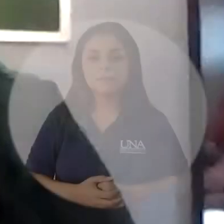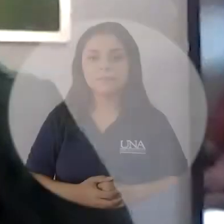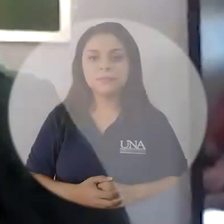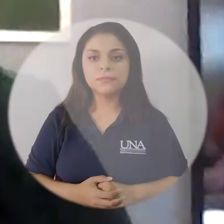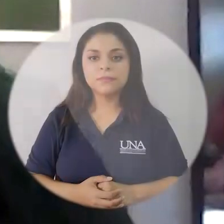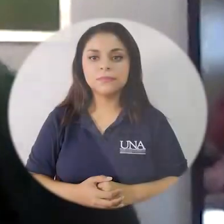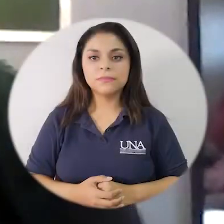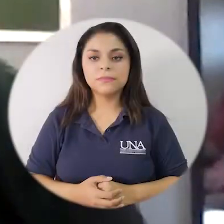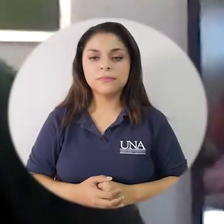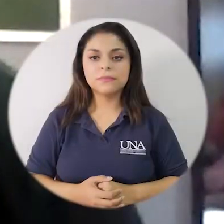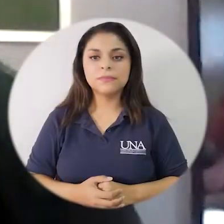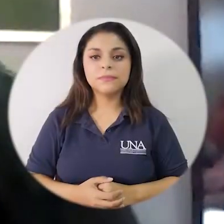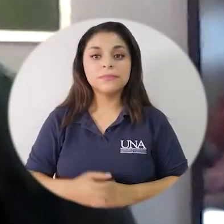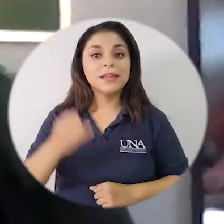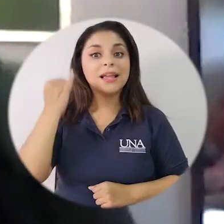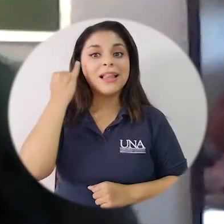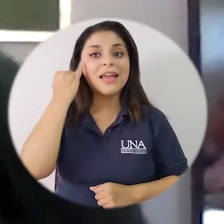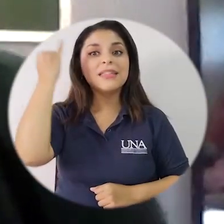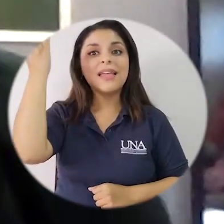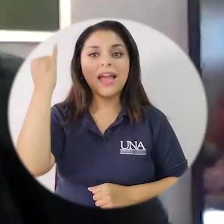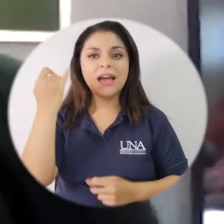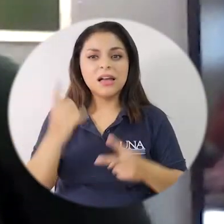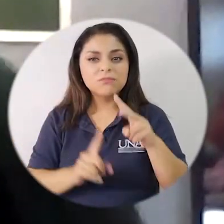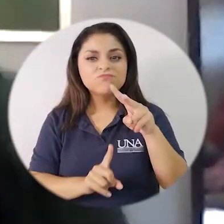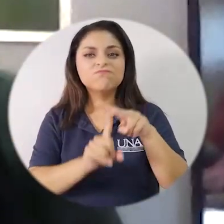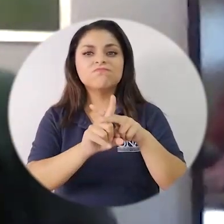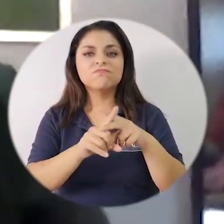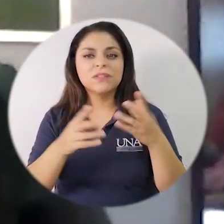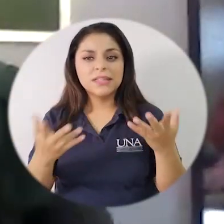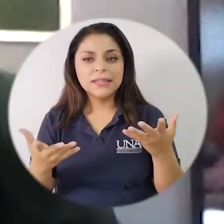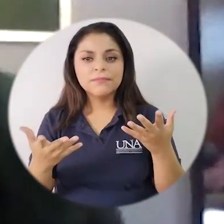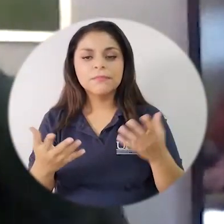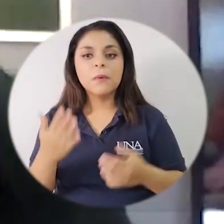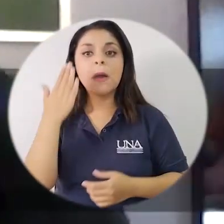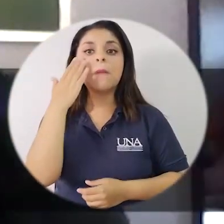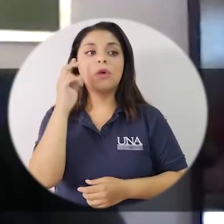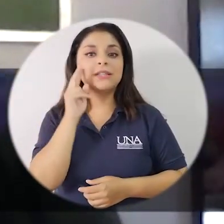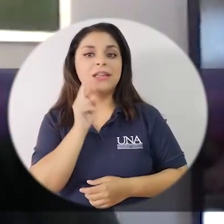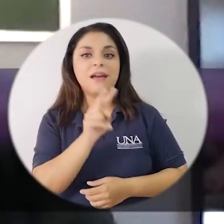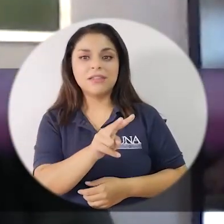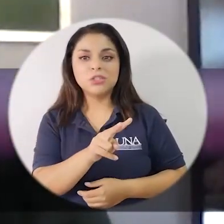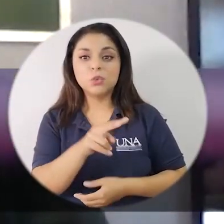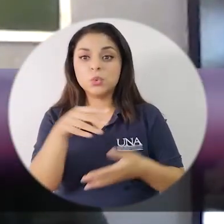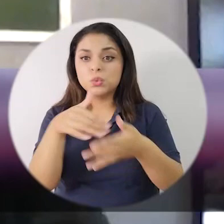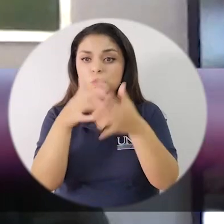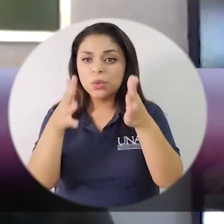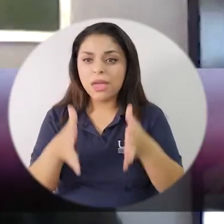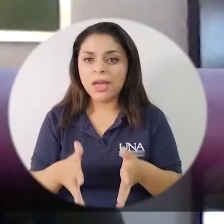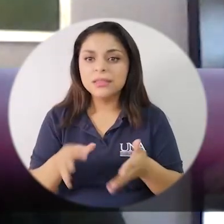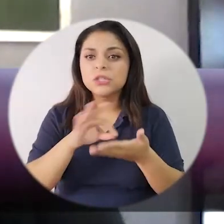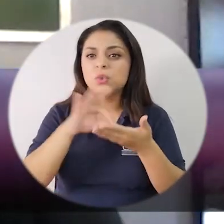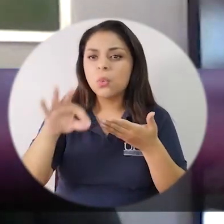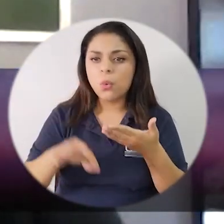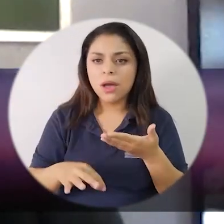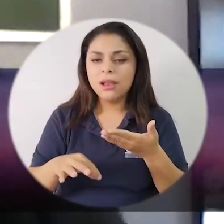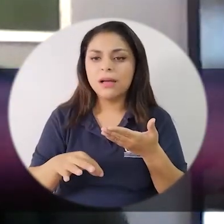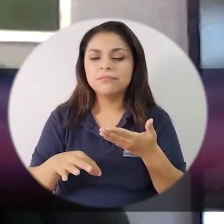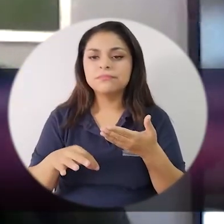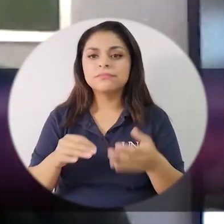La idea ha surgido más que todo porque se ha notado en los estudiantes de la